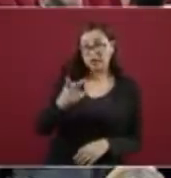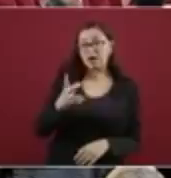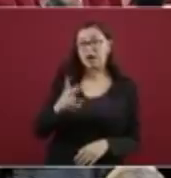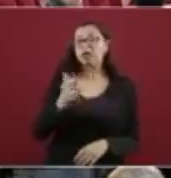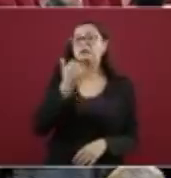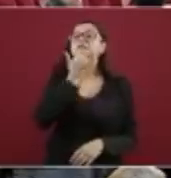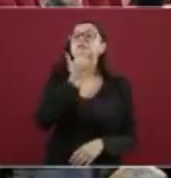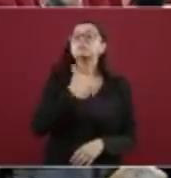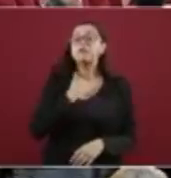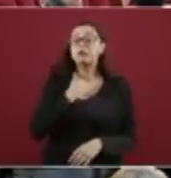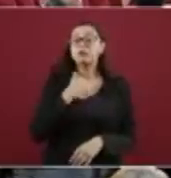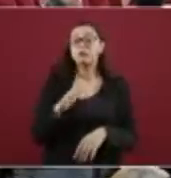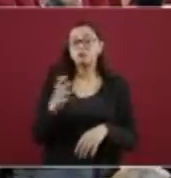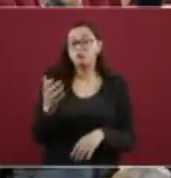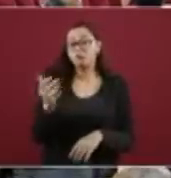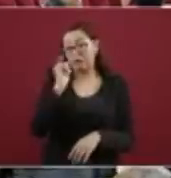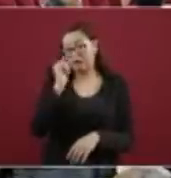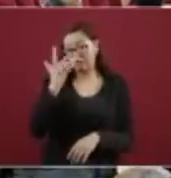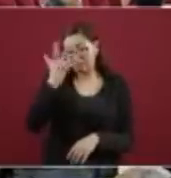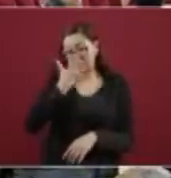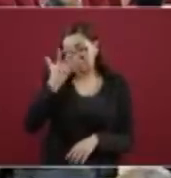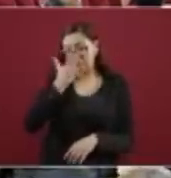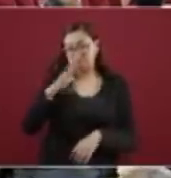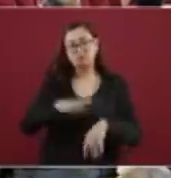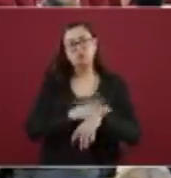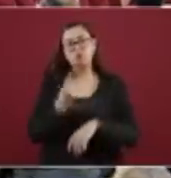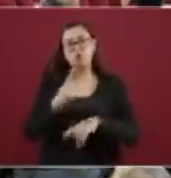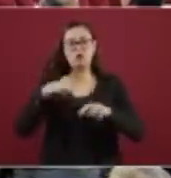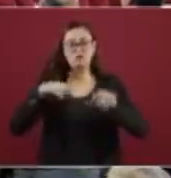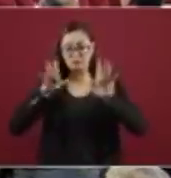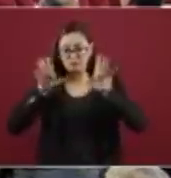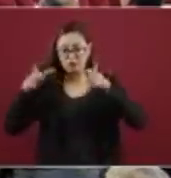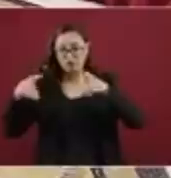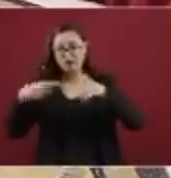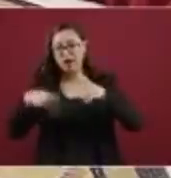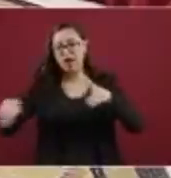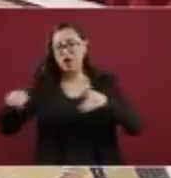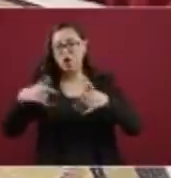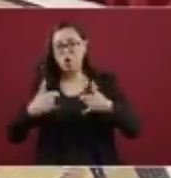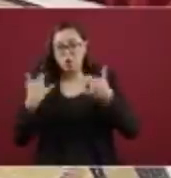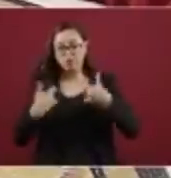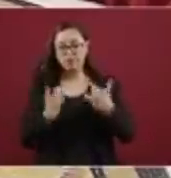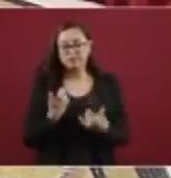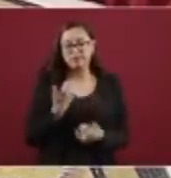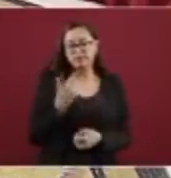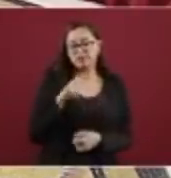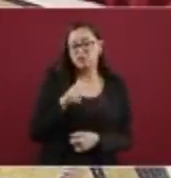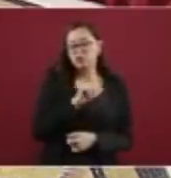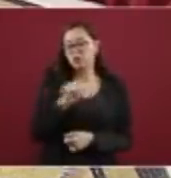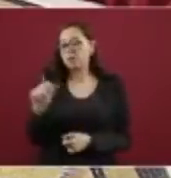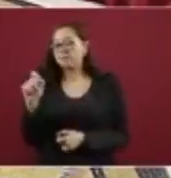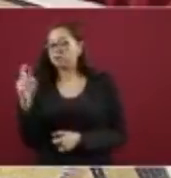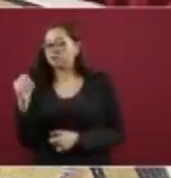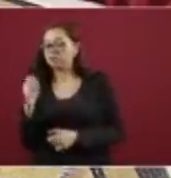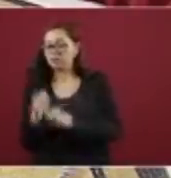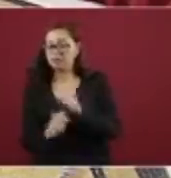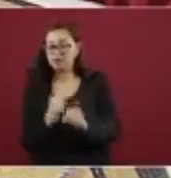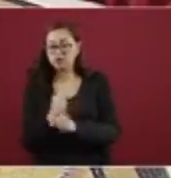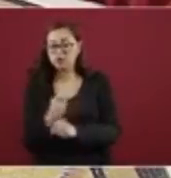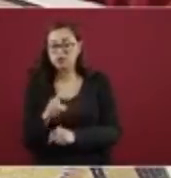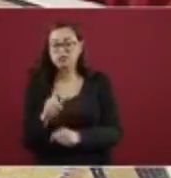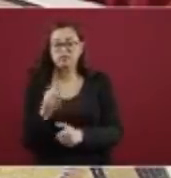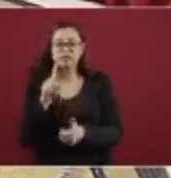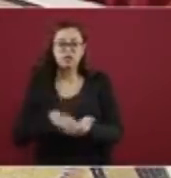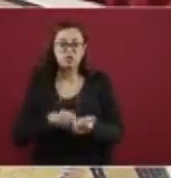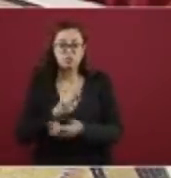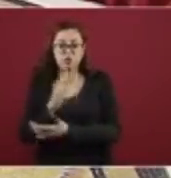se enfocó más al, digamos, a este jóvenes entre 18 y 29 años que tienen que ver con el programa de